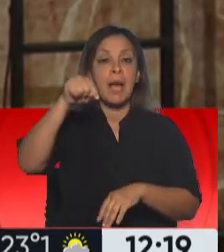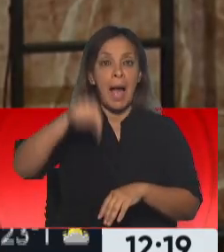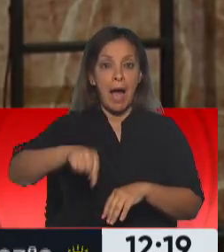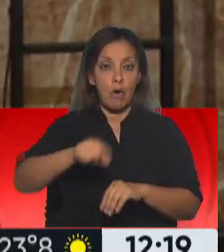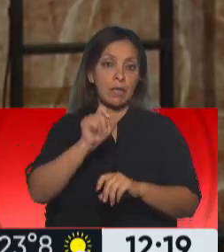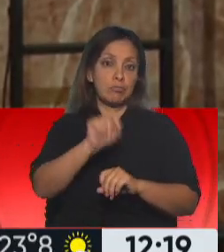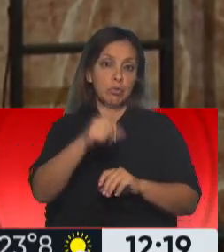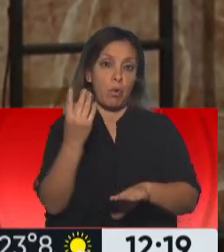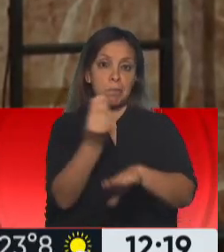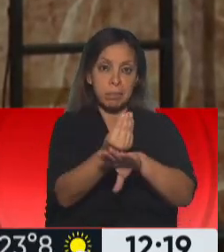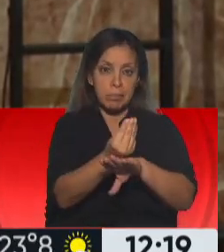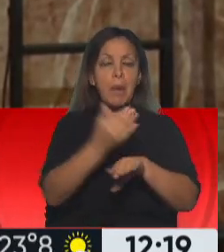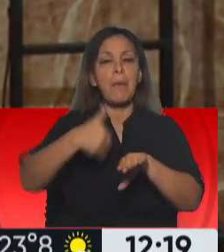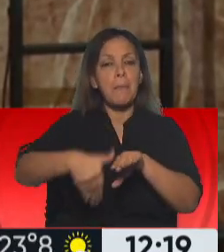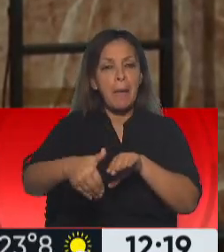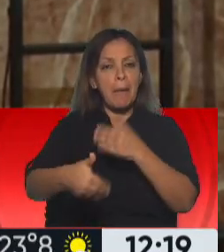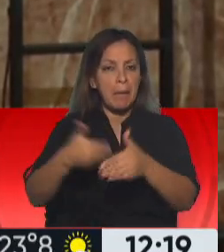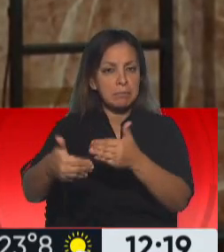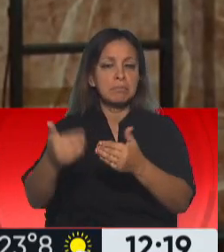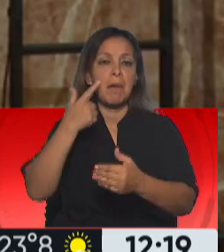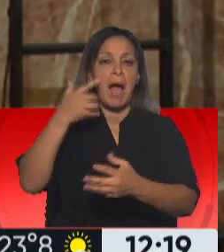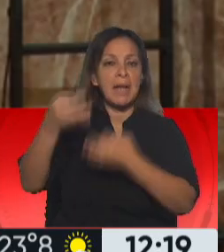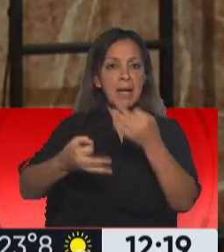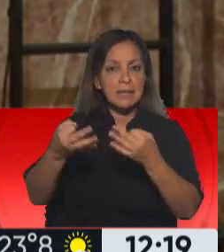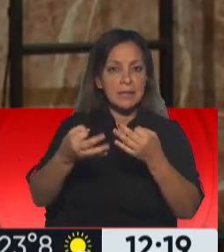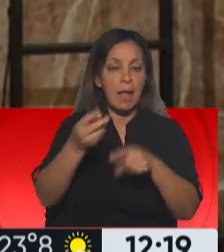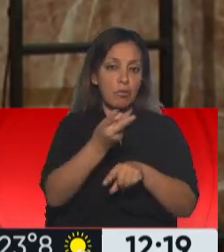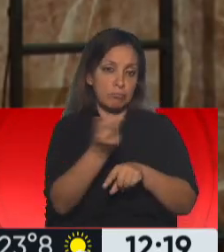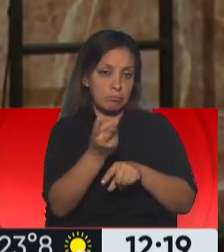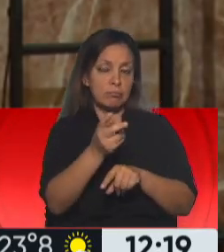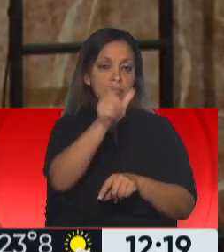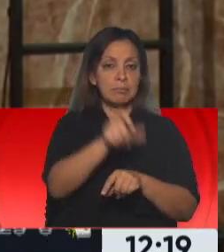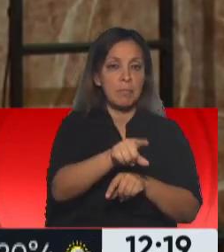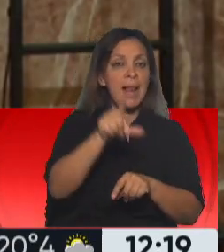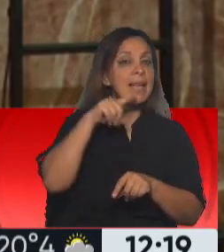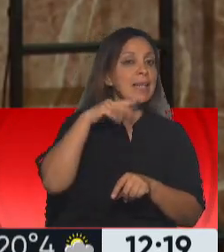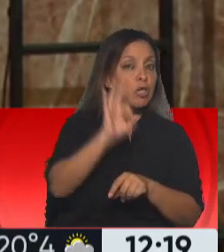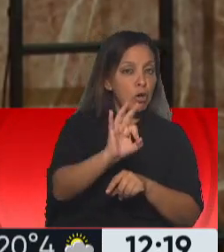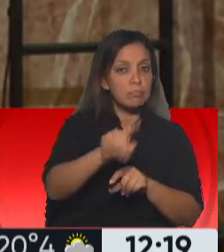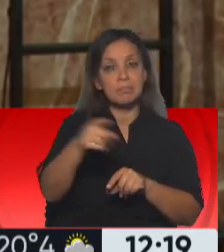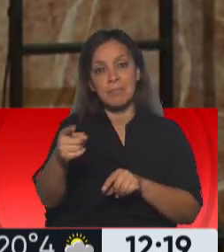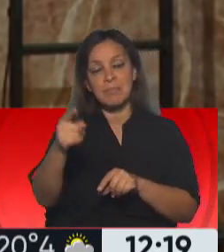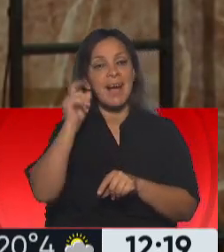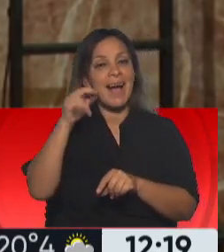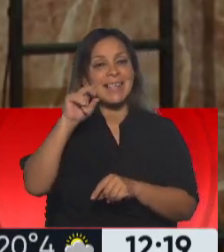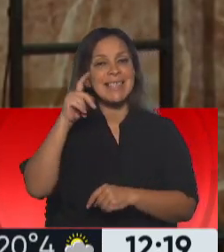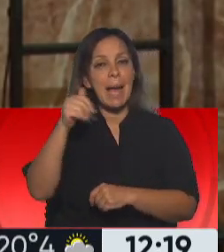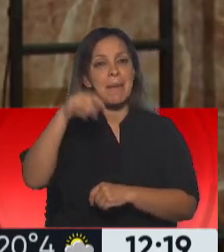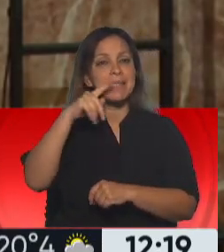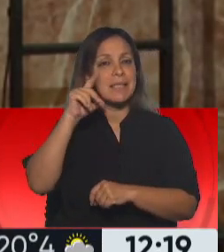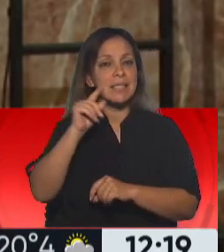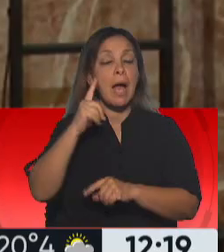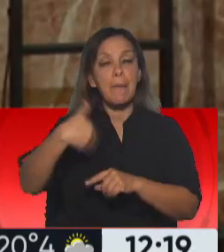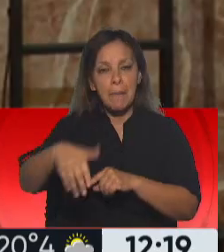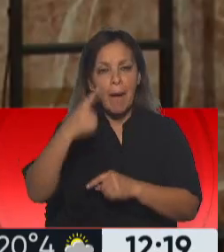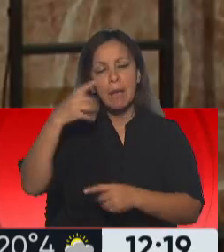ser analizado conjuntamente con el de Ariel Lijo el próximo día jueves en el